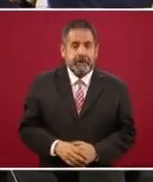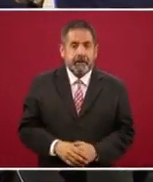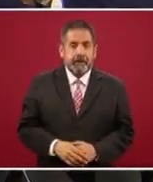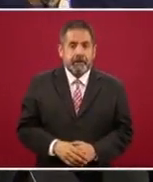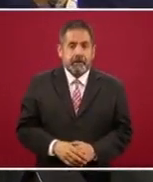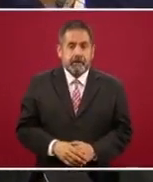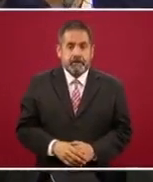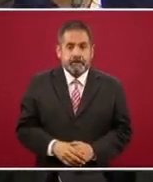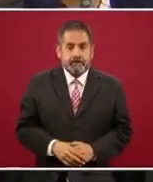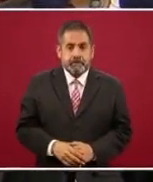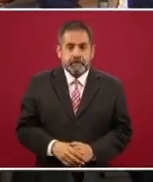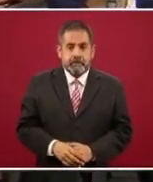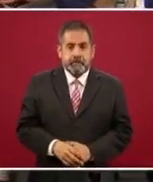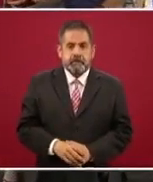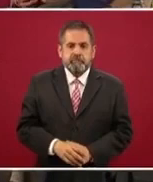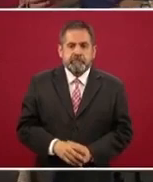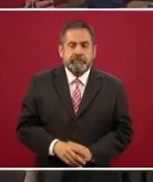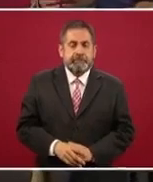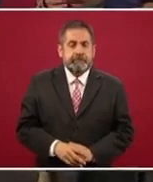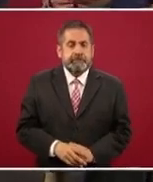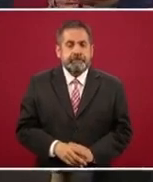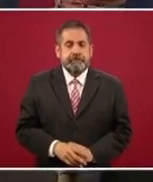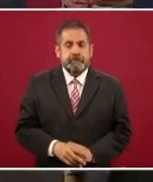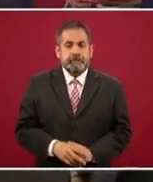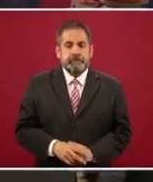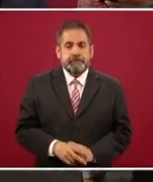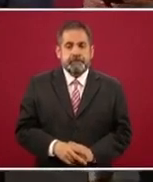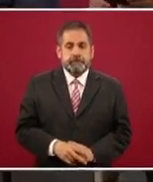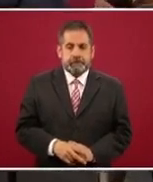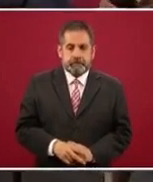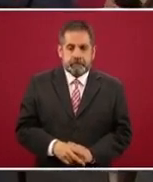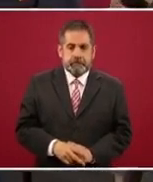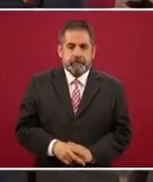A ver, pásenle. A ver si.